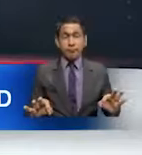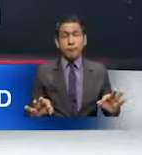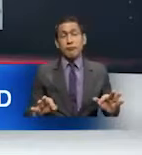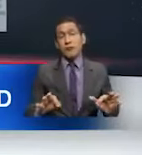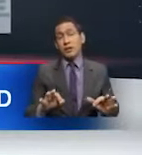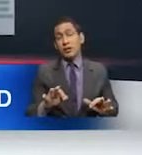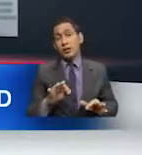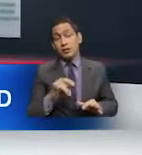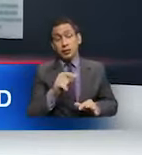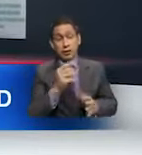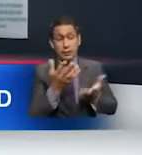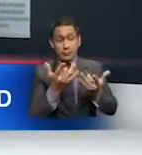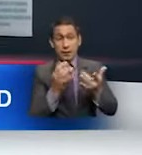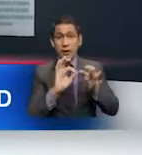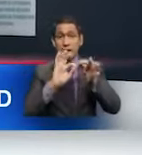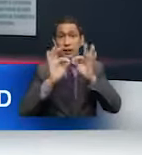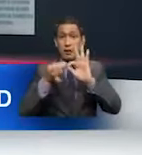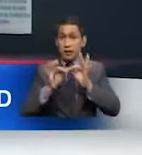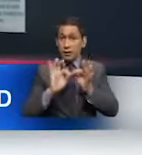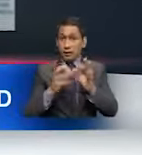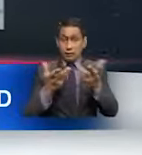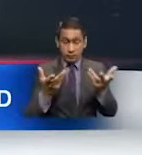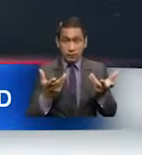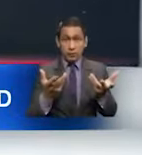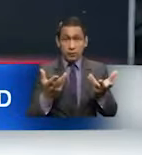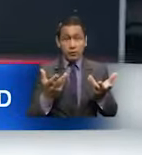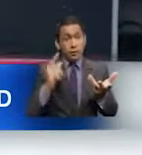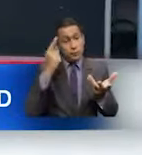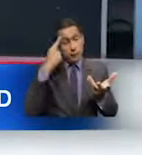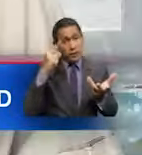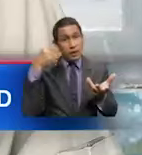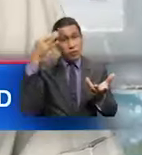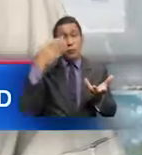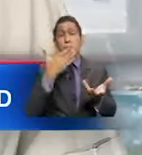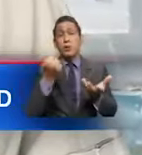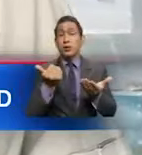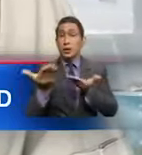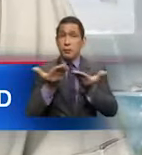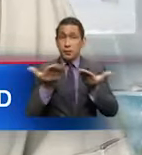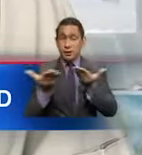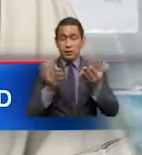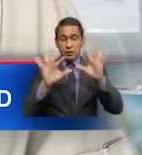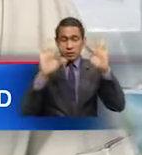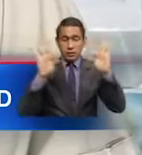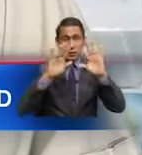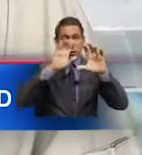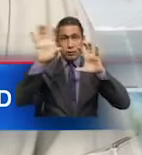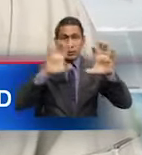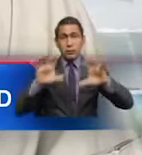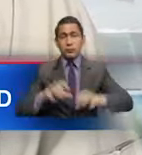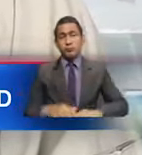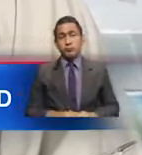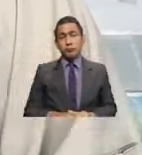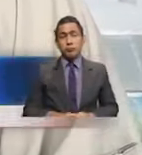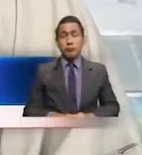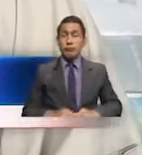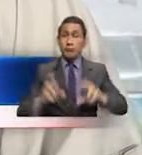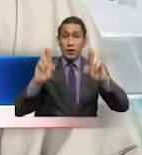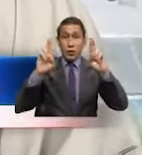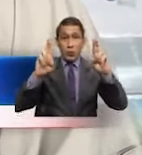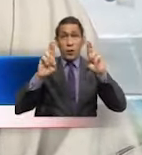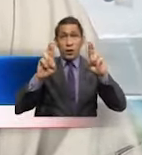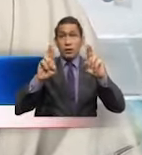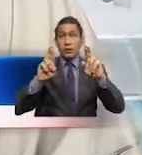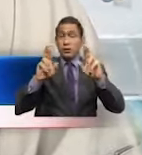año pasado y que se realicen todas las acciones para evitar los cortes de luz. Pues esperemos que no vuelva a suceder y que nos dé una mano, ¿no?